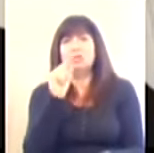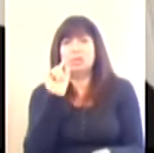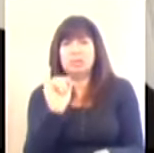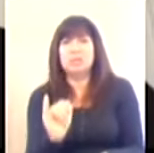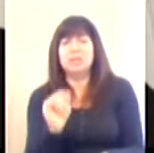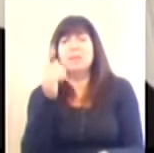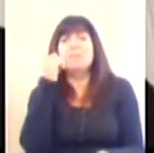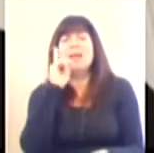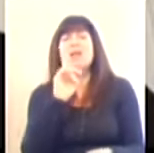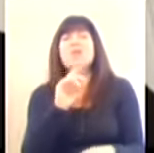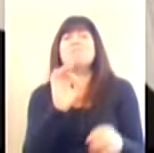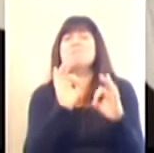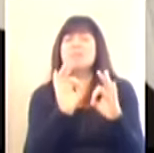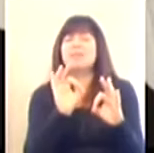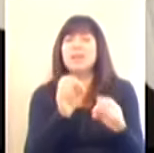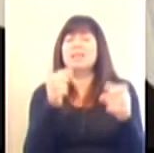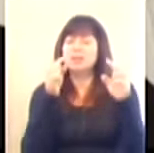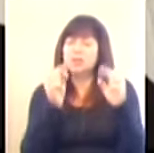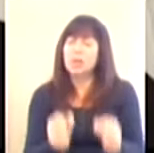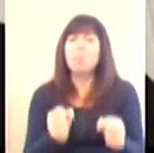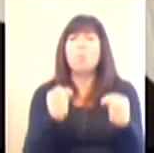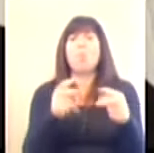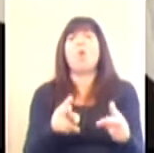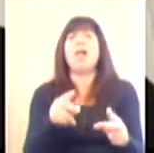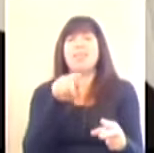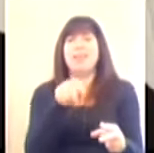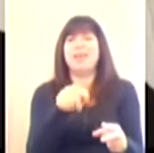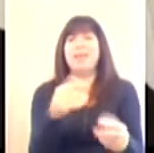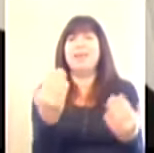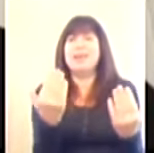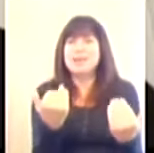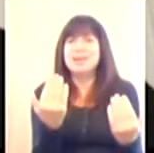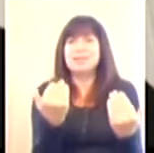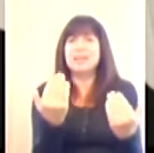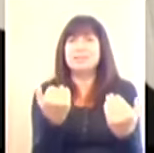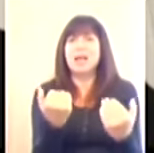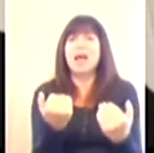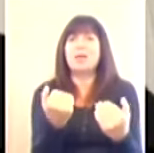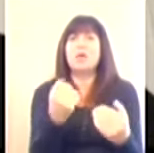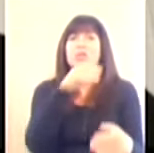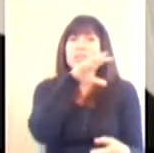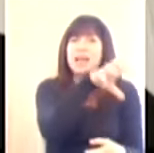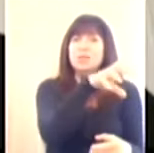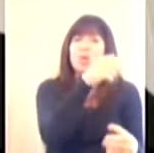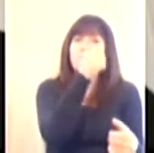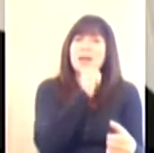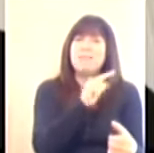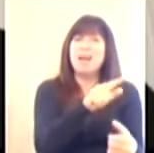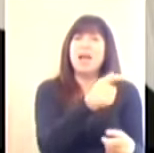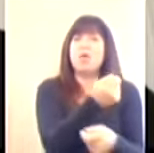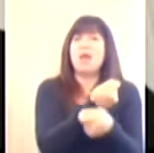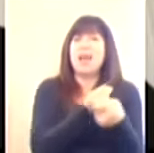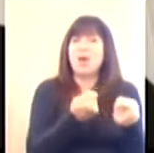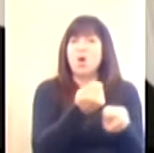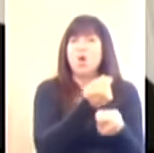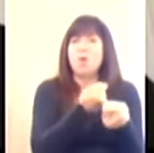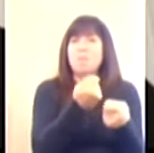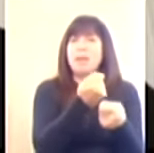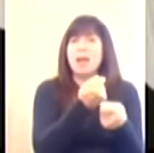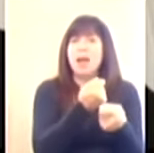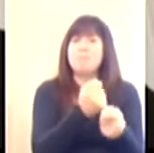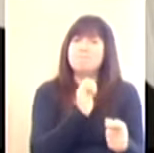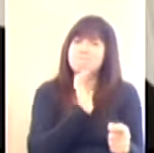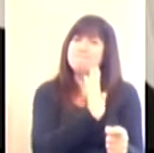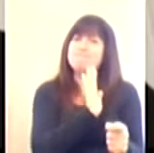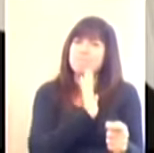es perfectamente posible, y es más, es necesario tener un sector privado y una economía pujante, con innovación,